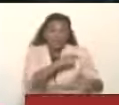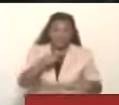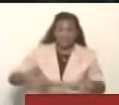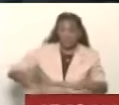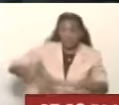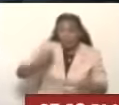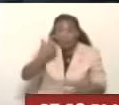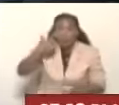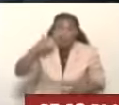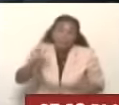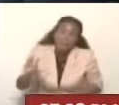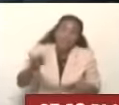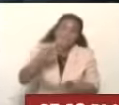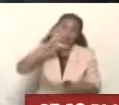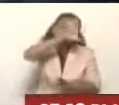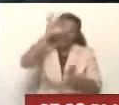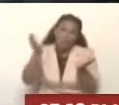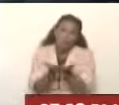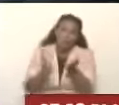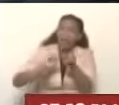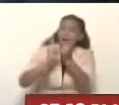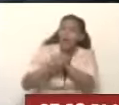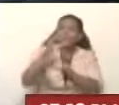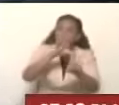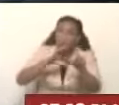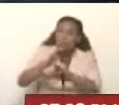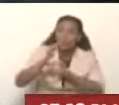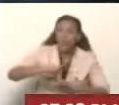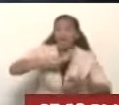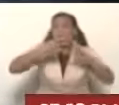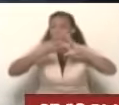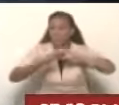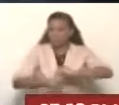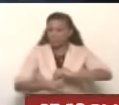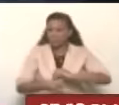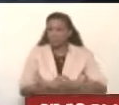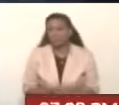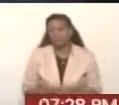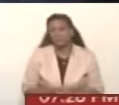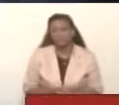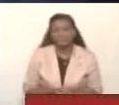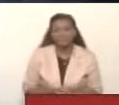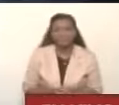podía ser de los mejores del mundo. Fue un cambio de cultura, presidente.